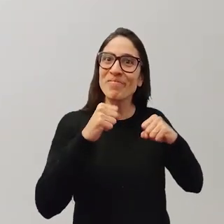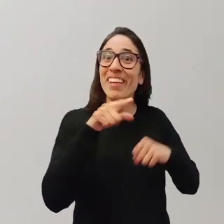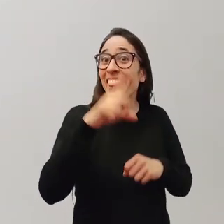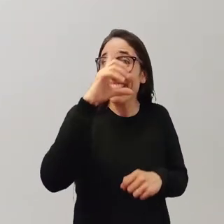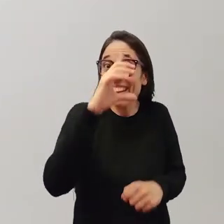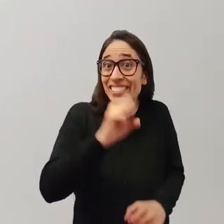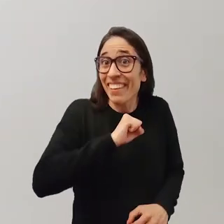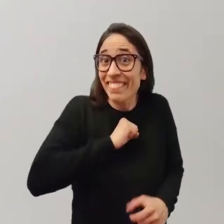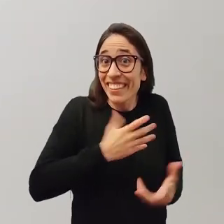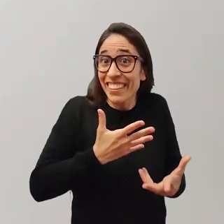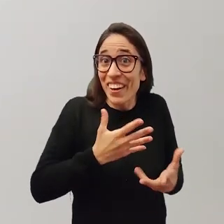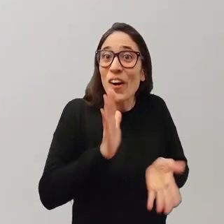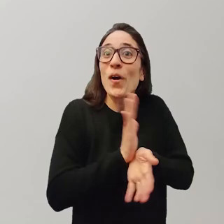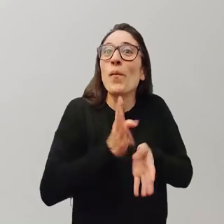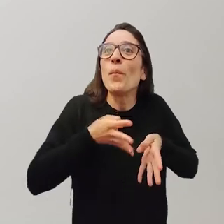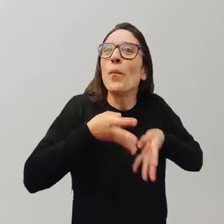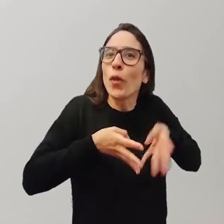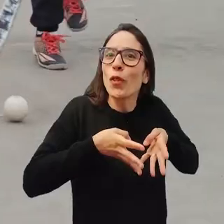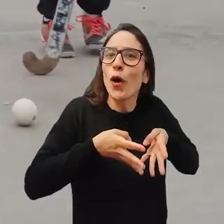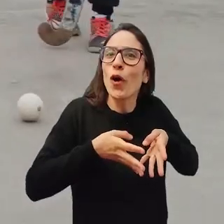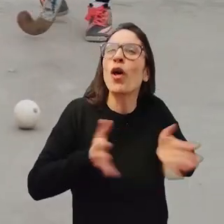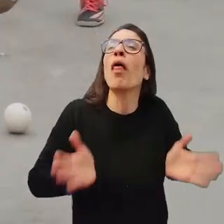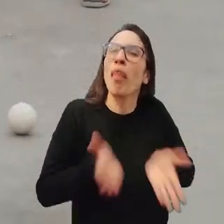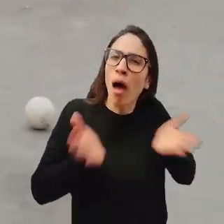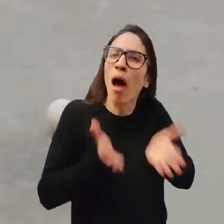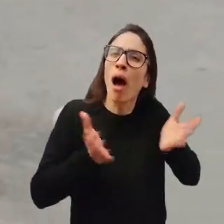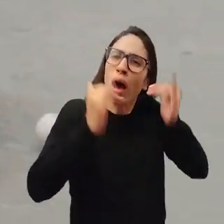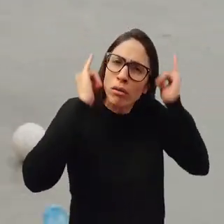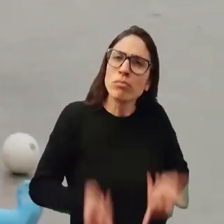el motor para decir, bueno, dale, dale, dale.